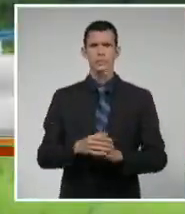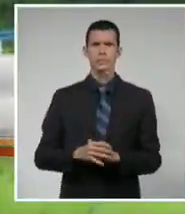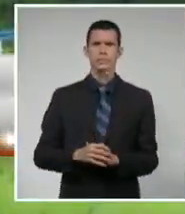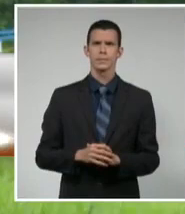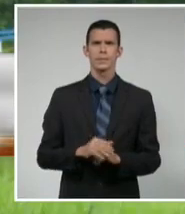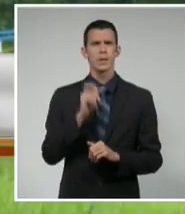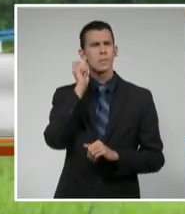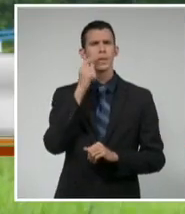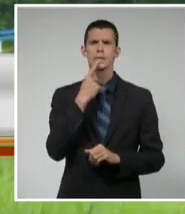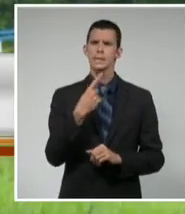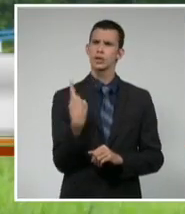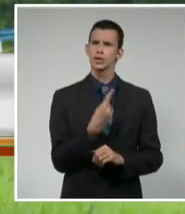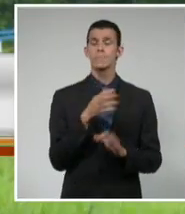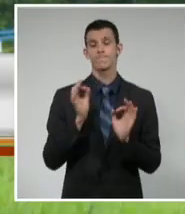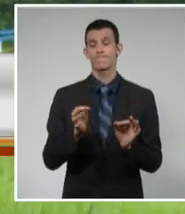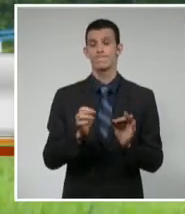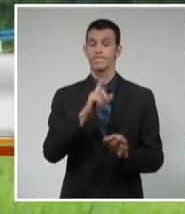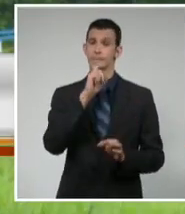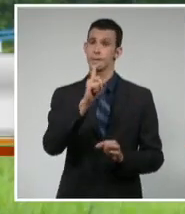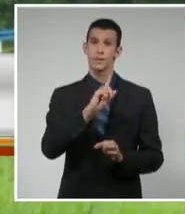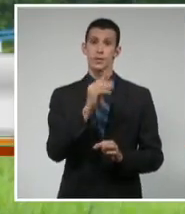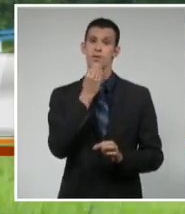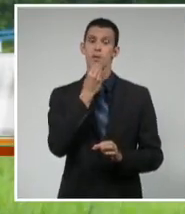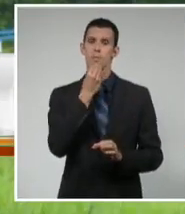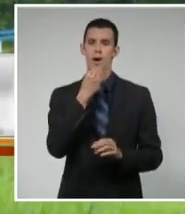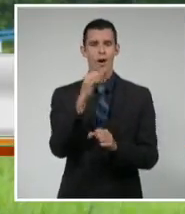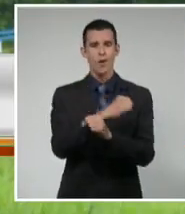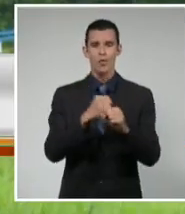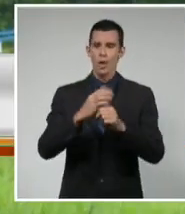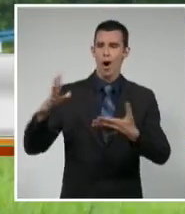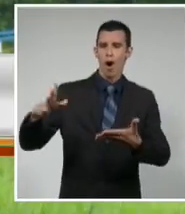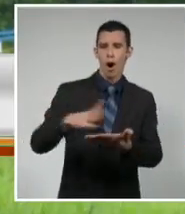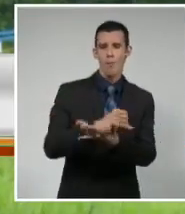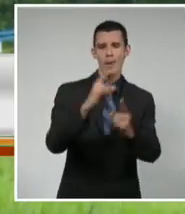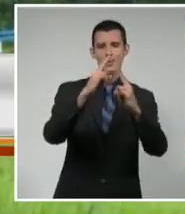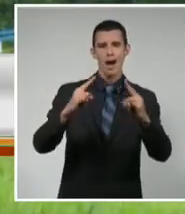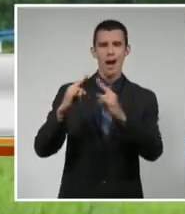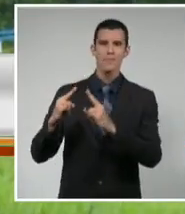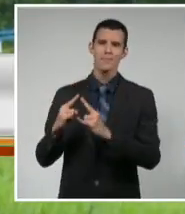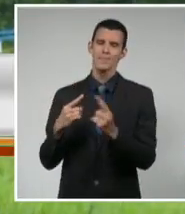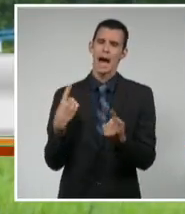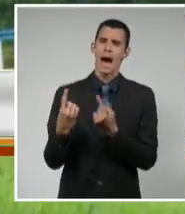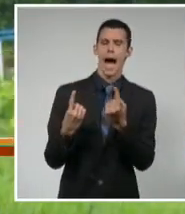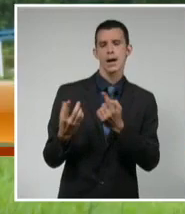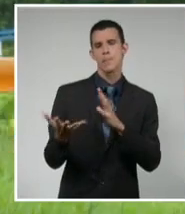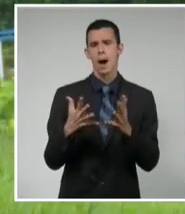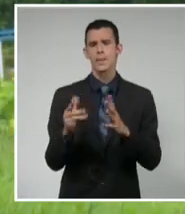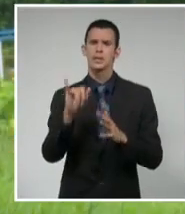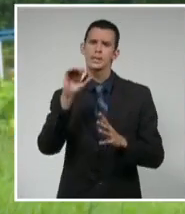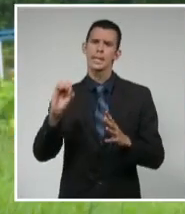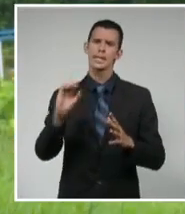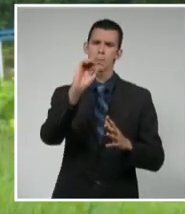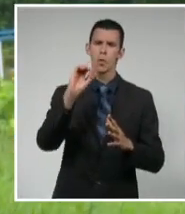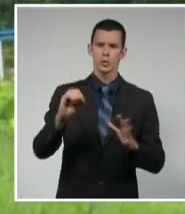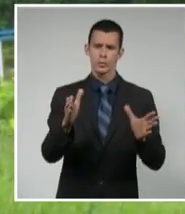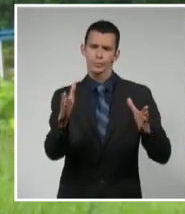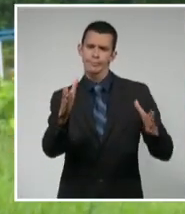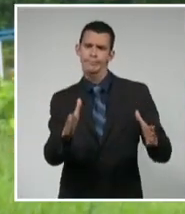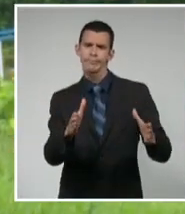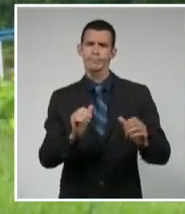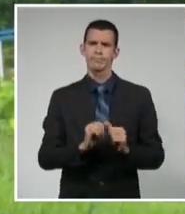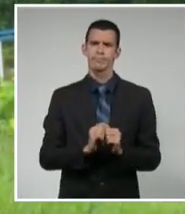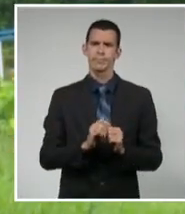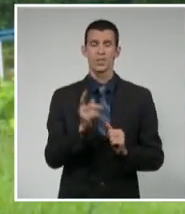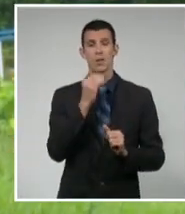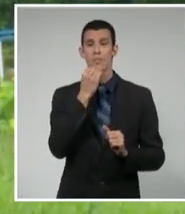podíamos explotar al 100%, estamos explotándolas a un 60%. Quiere decir que no podíamos cumplir con la petición de todos